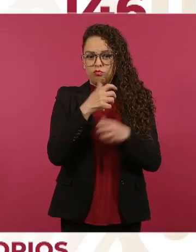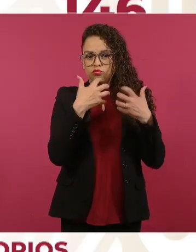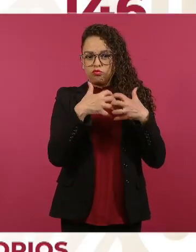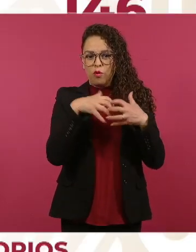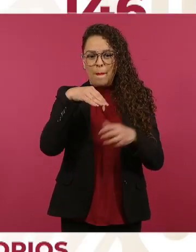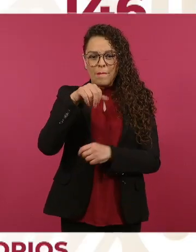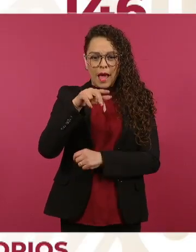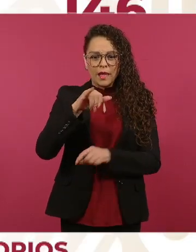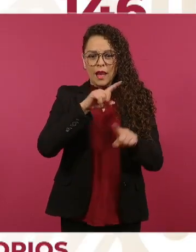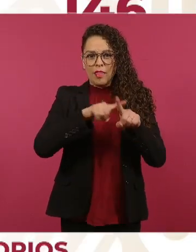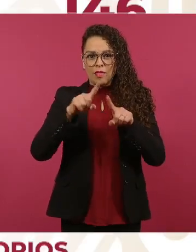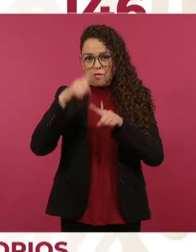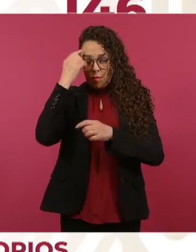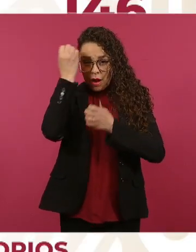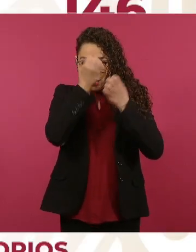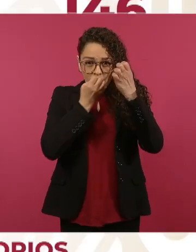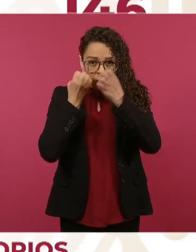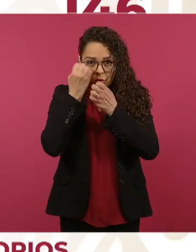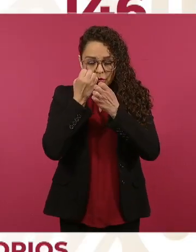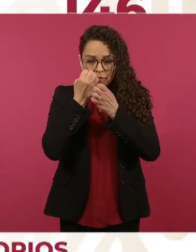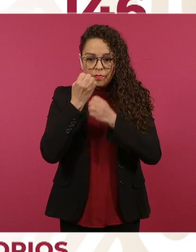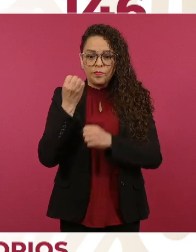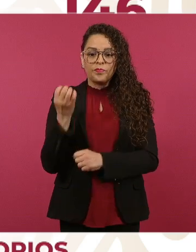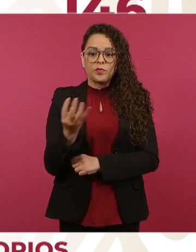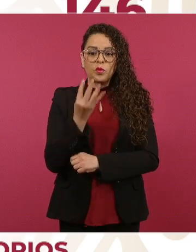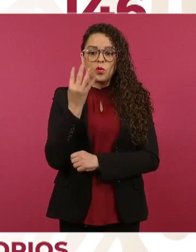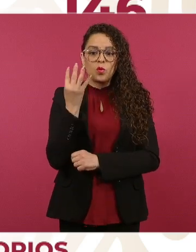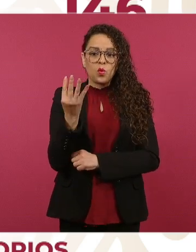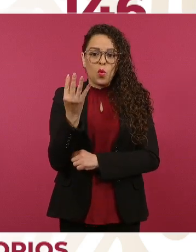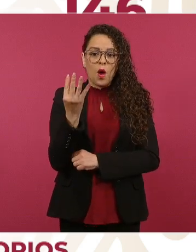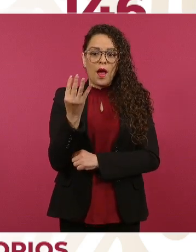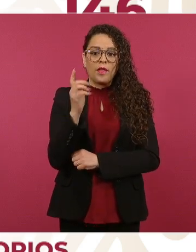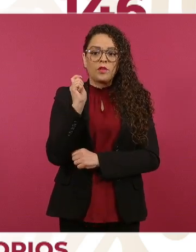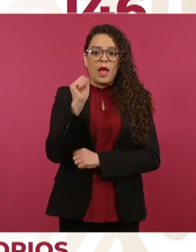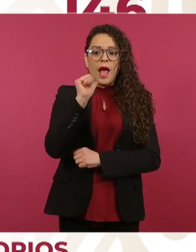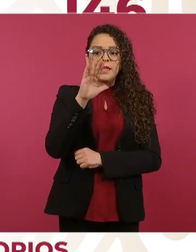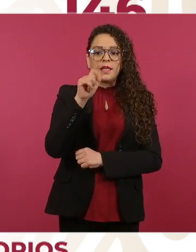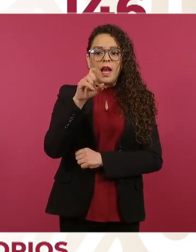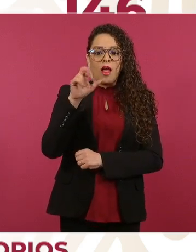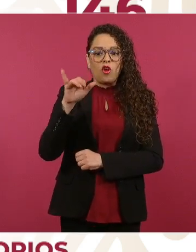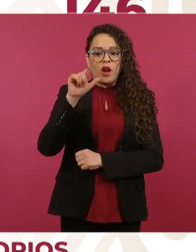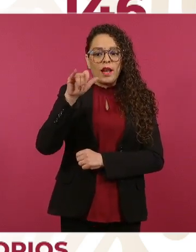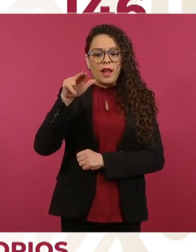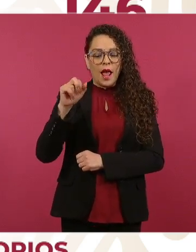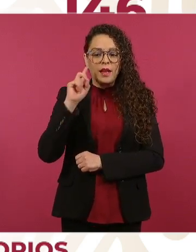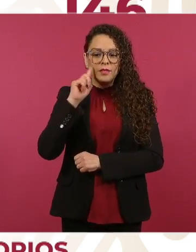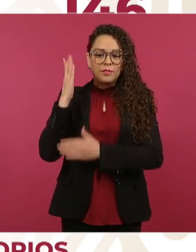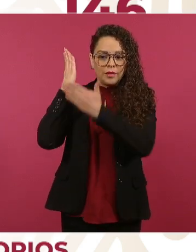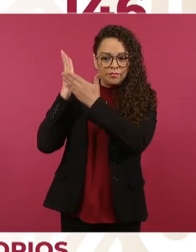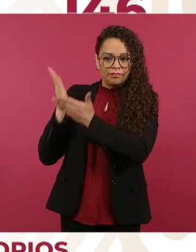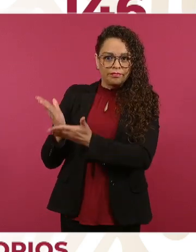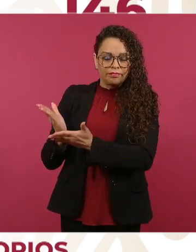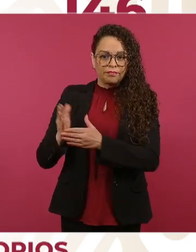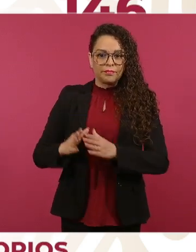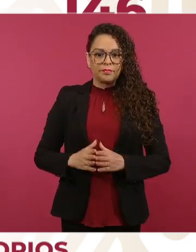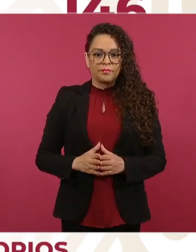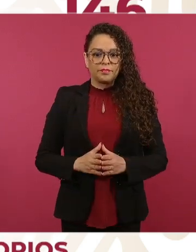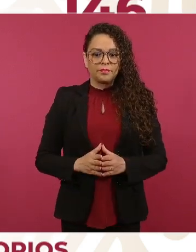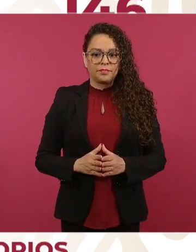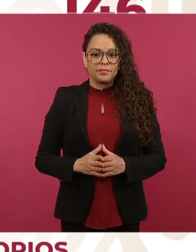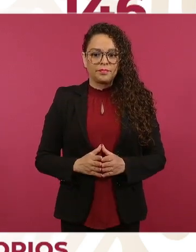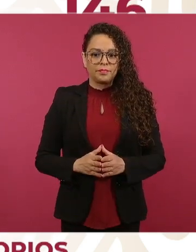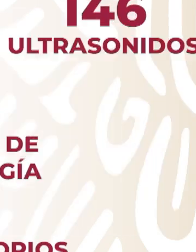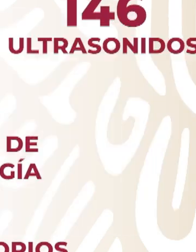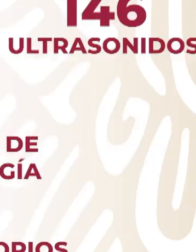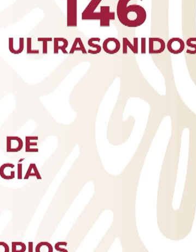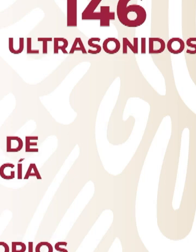que se ha invertido en 4 aceleradores lineales, 31 salas de hemodinamia, 39 mastógrafos,